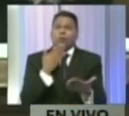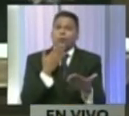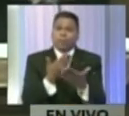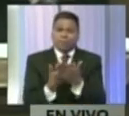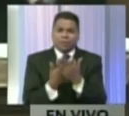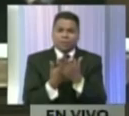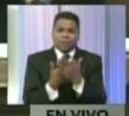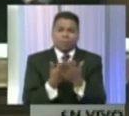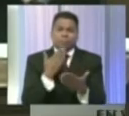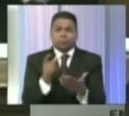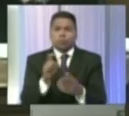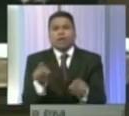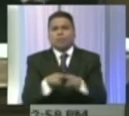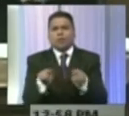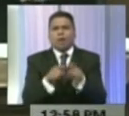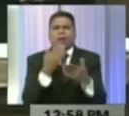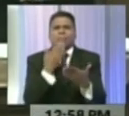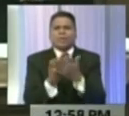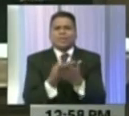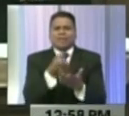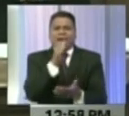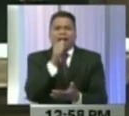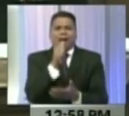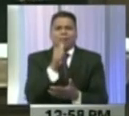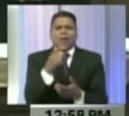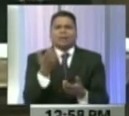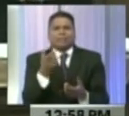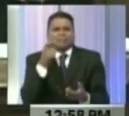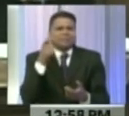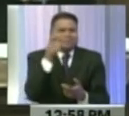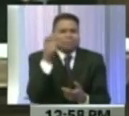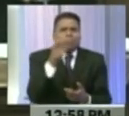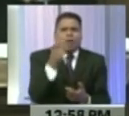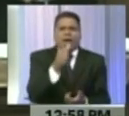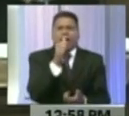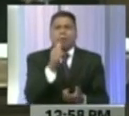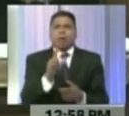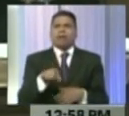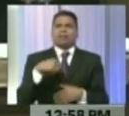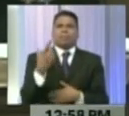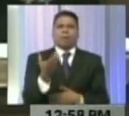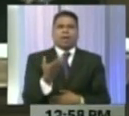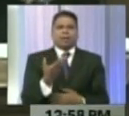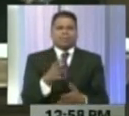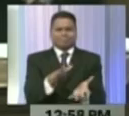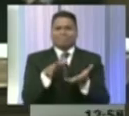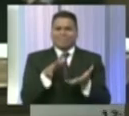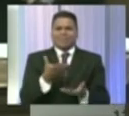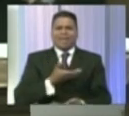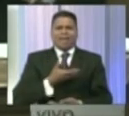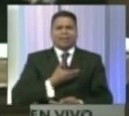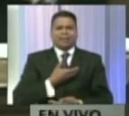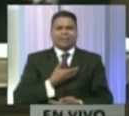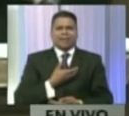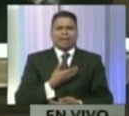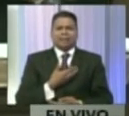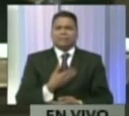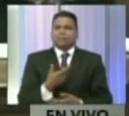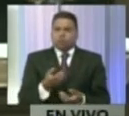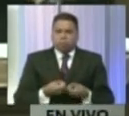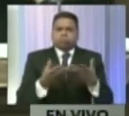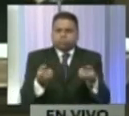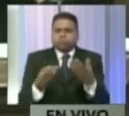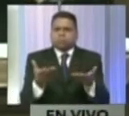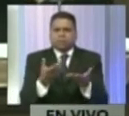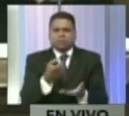agua. Porque yo andaba luchando por el agua, y después gané la alcaldía. Entonces me tocaba ahora dar agua. Hay compatriotas